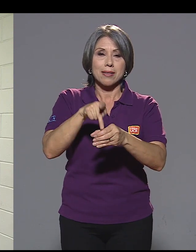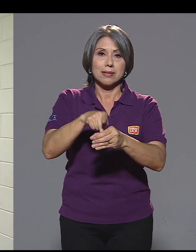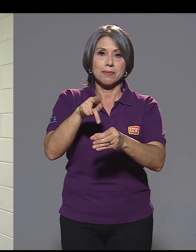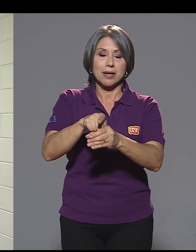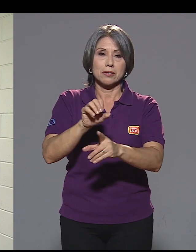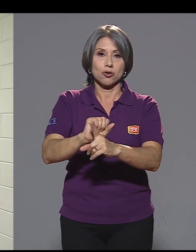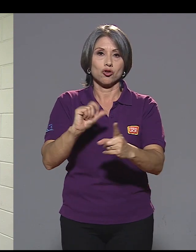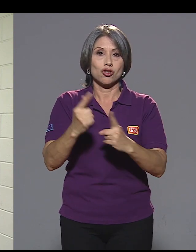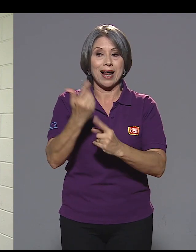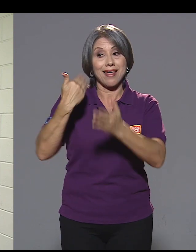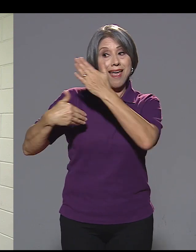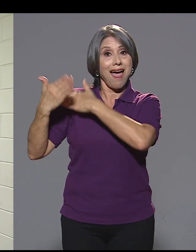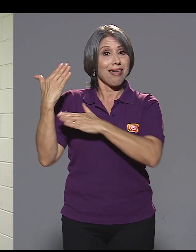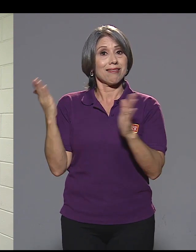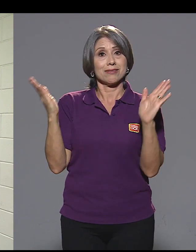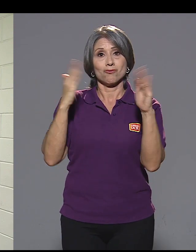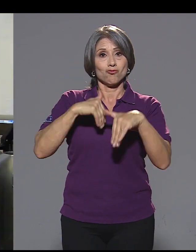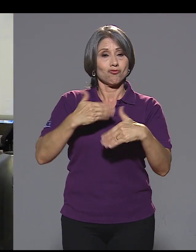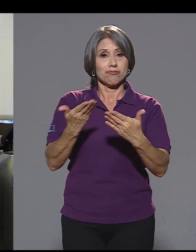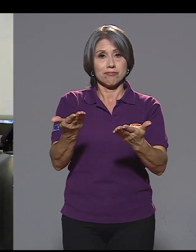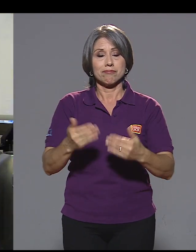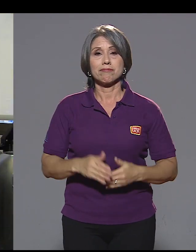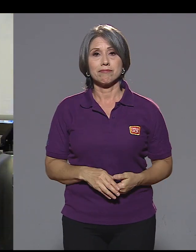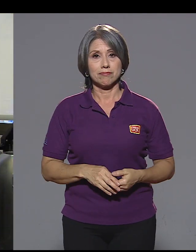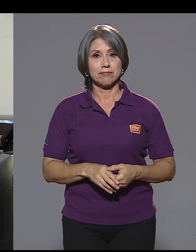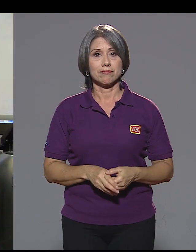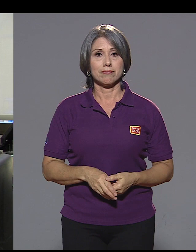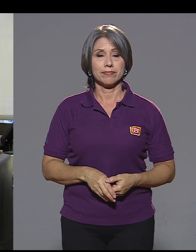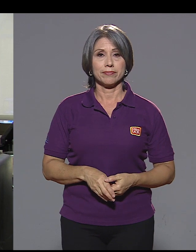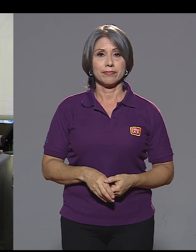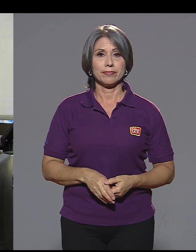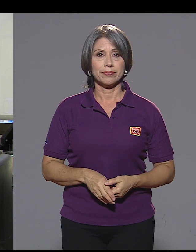social que antes no tenía esta población.